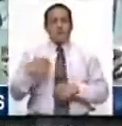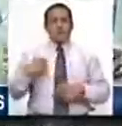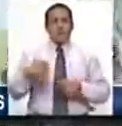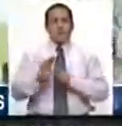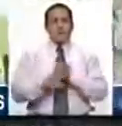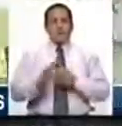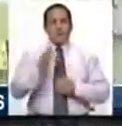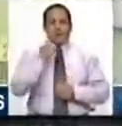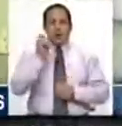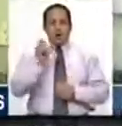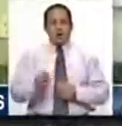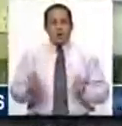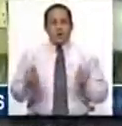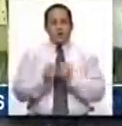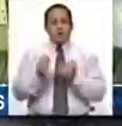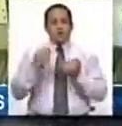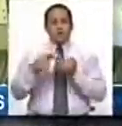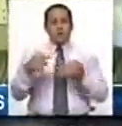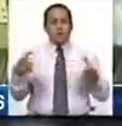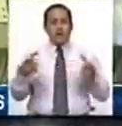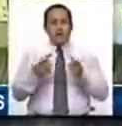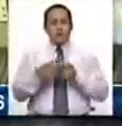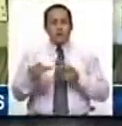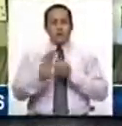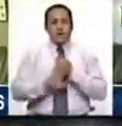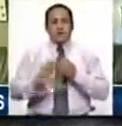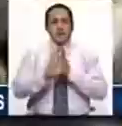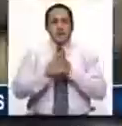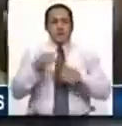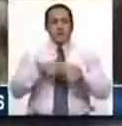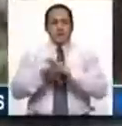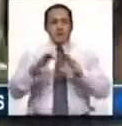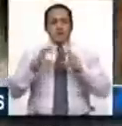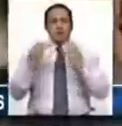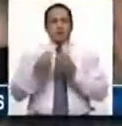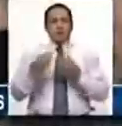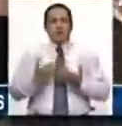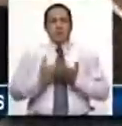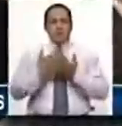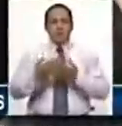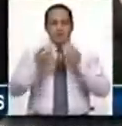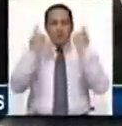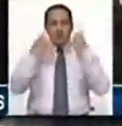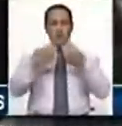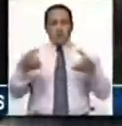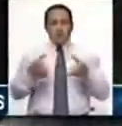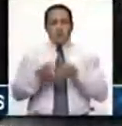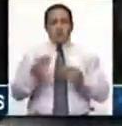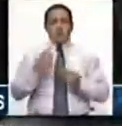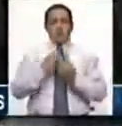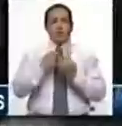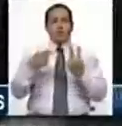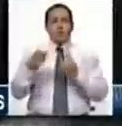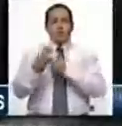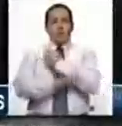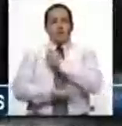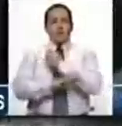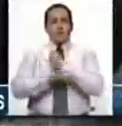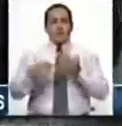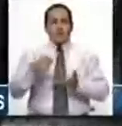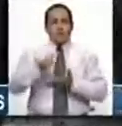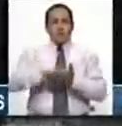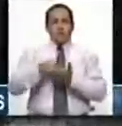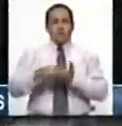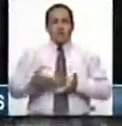Pedro cateriano acompañado de los integrantes de la comisión de defensa del parlamento con la alianza estratégica binacional como un convenio que